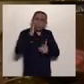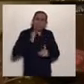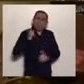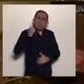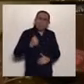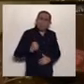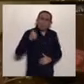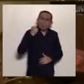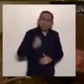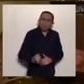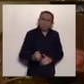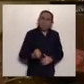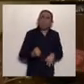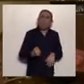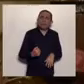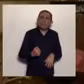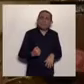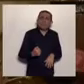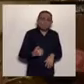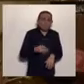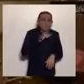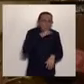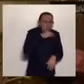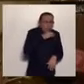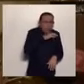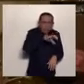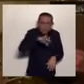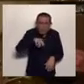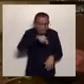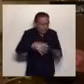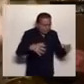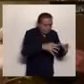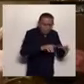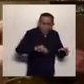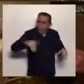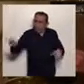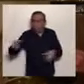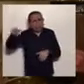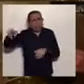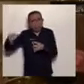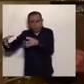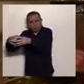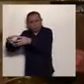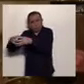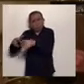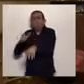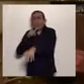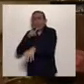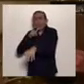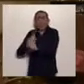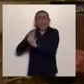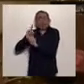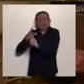buen pastor, tiene ovejas que no son por ahí de este rebaño, como que hay algunas que parece